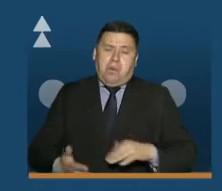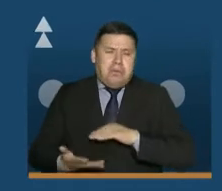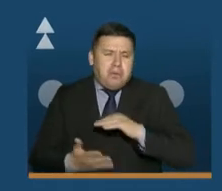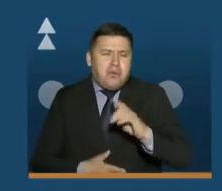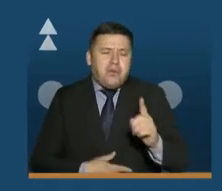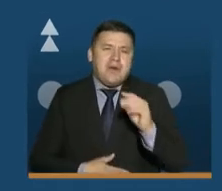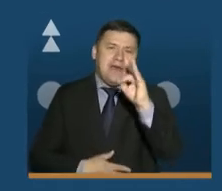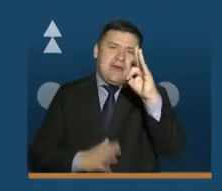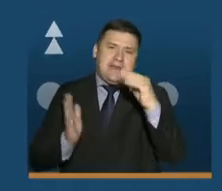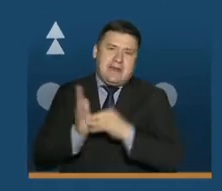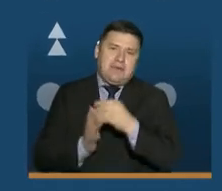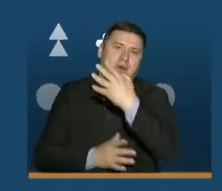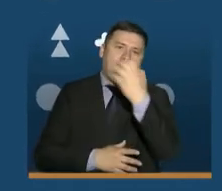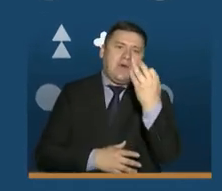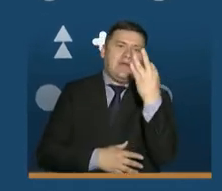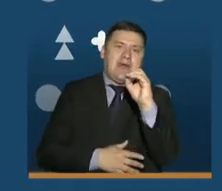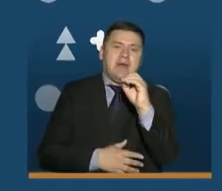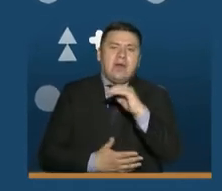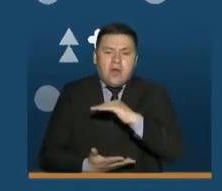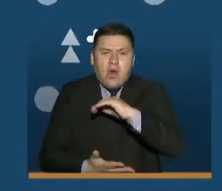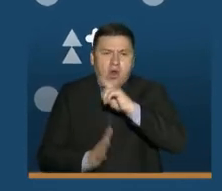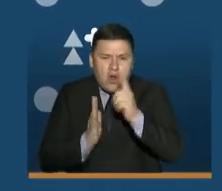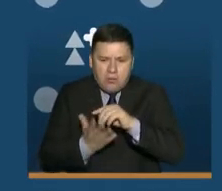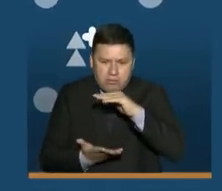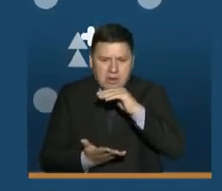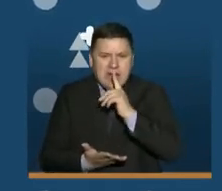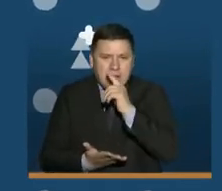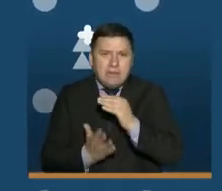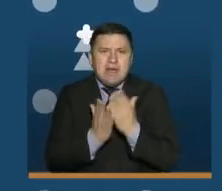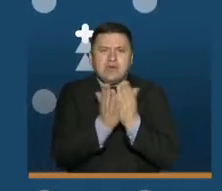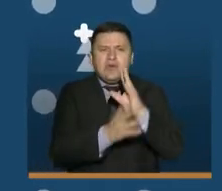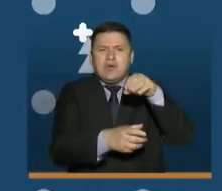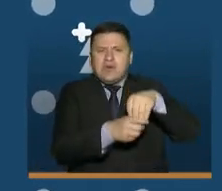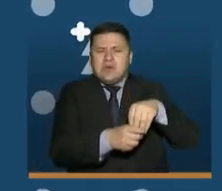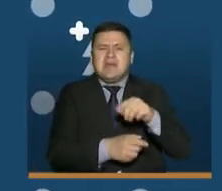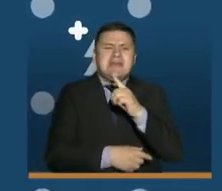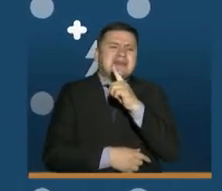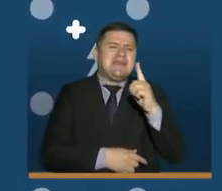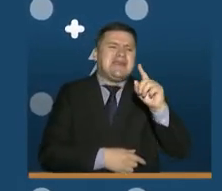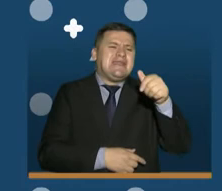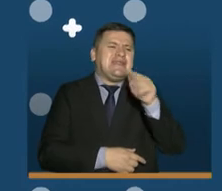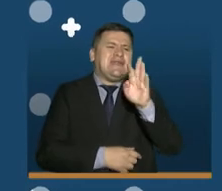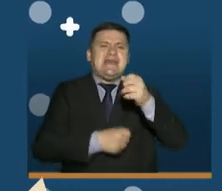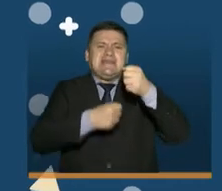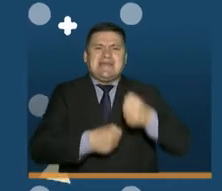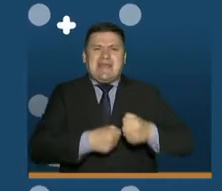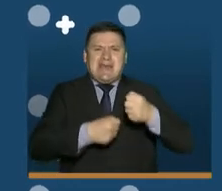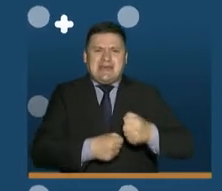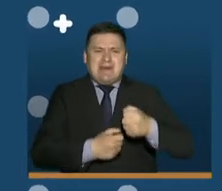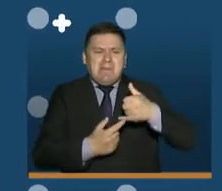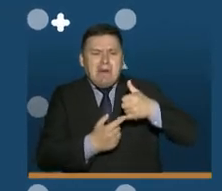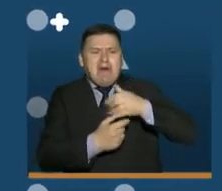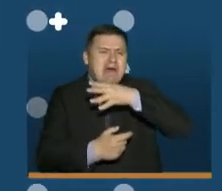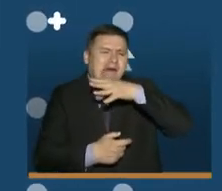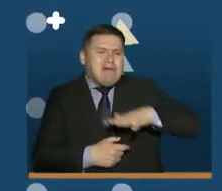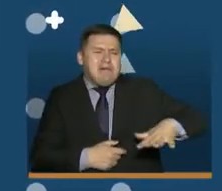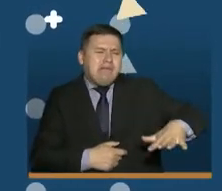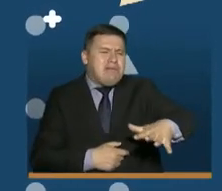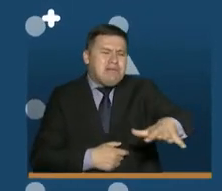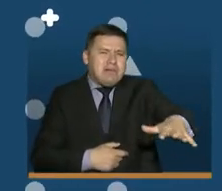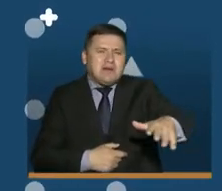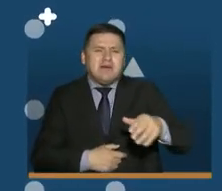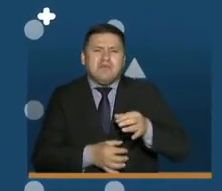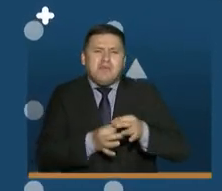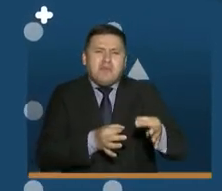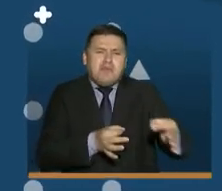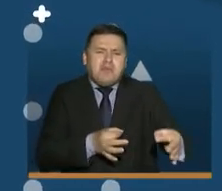entregado 3.430 kits escolares a estudiantes pertenecientes a 119 sedes educativas rurales de los municipios de San